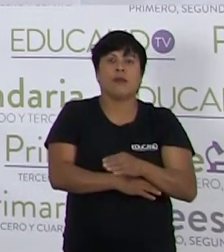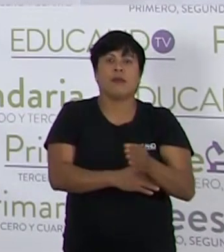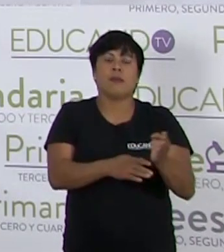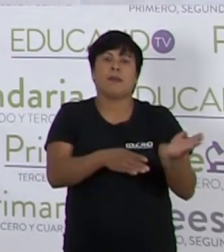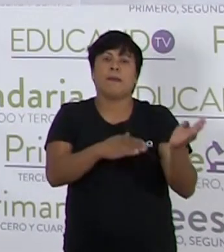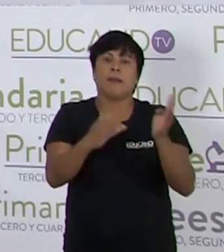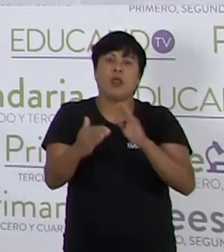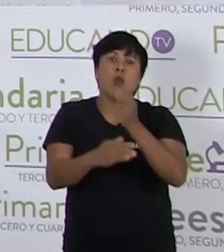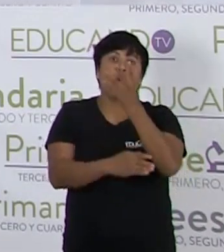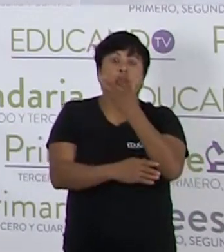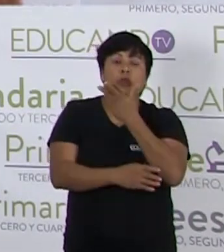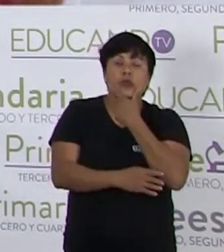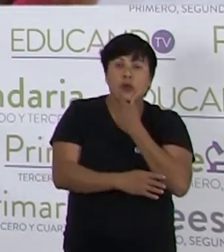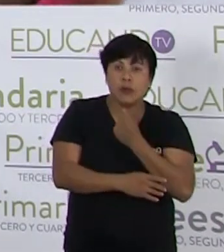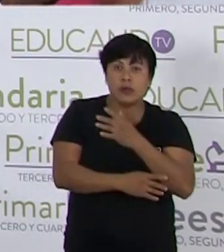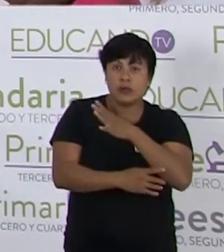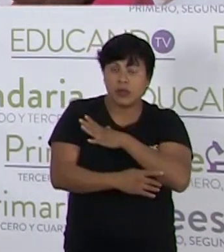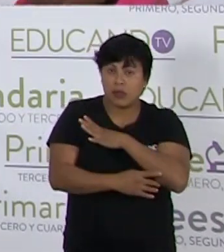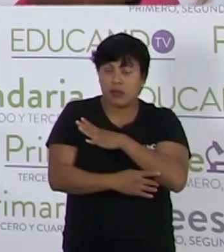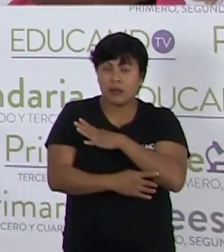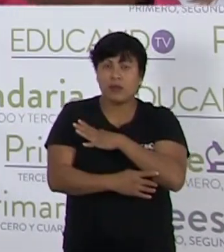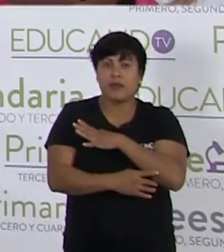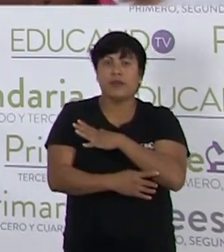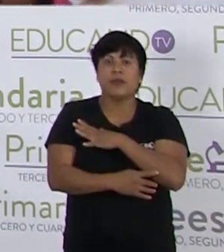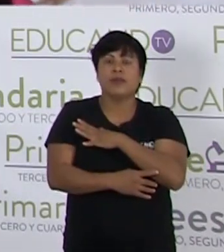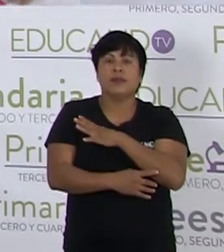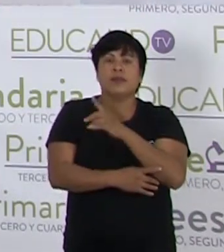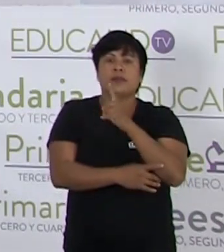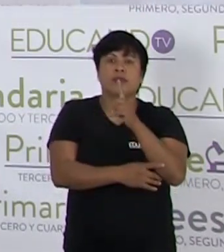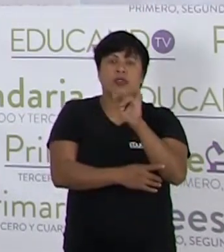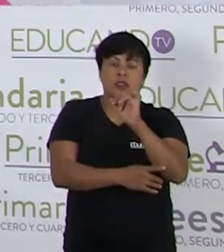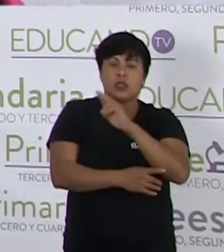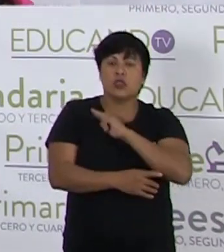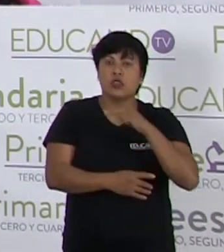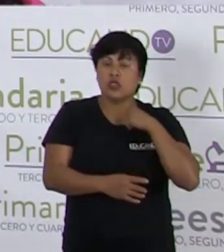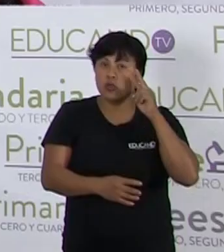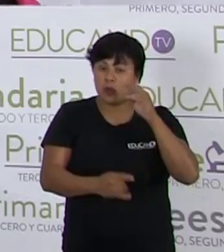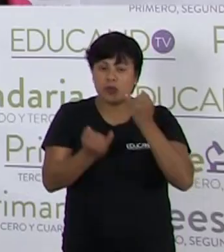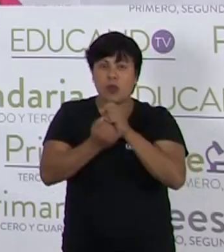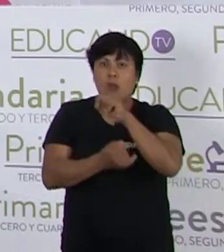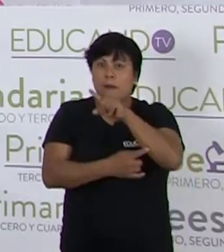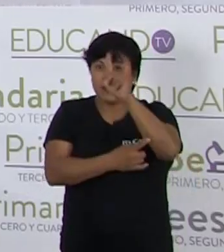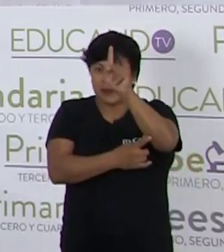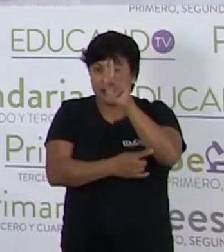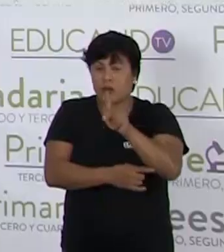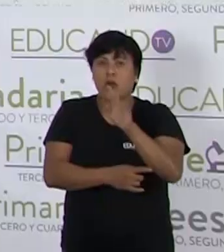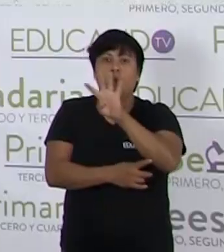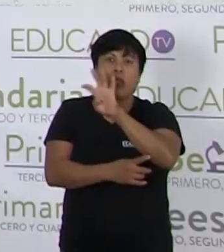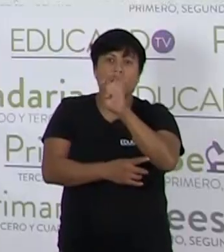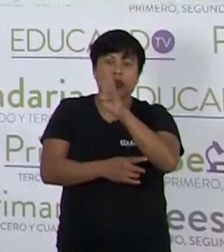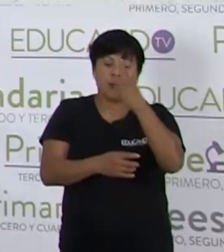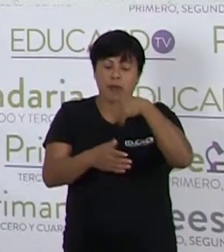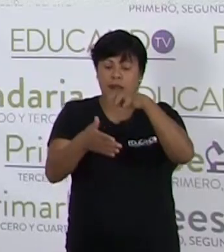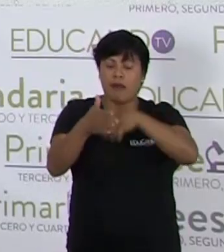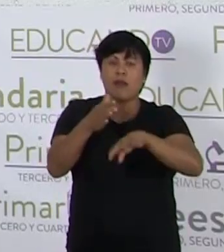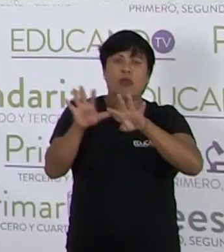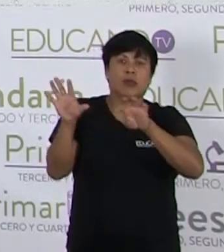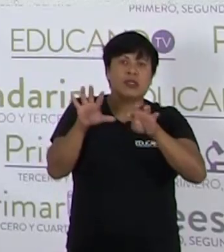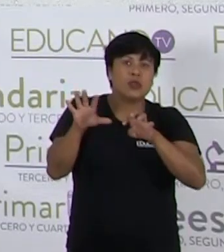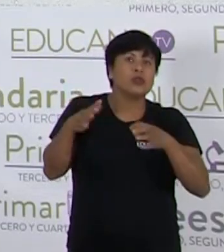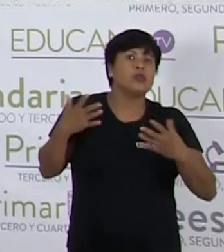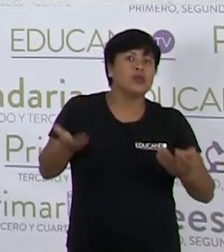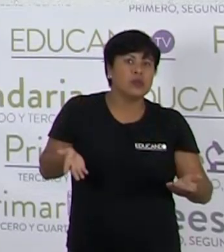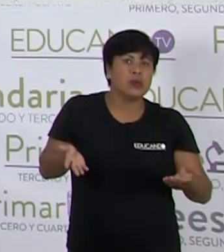400. ¿Cuántos niños son? Si aplicamos lo mismo, de 400 para 900